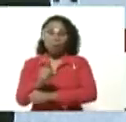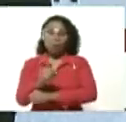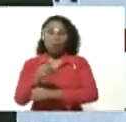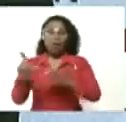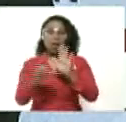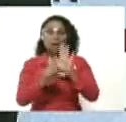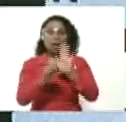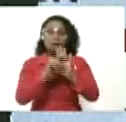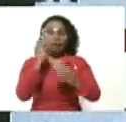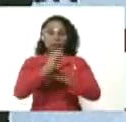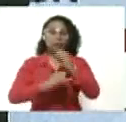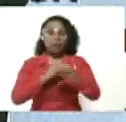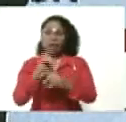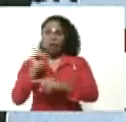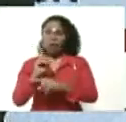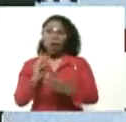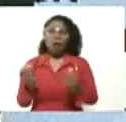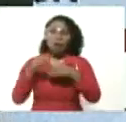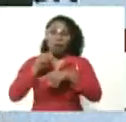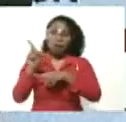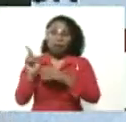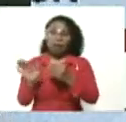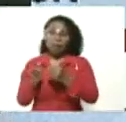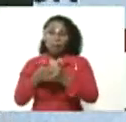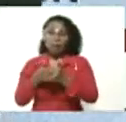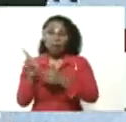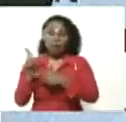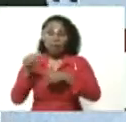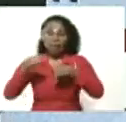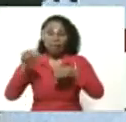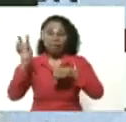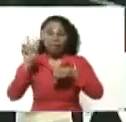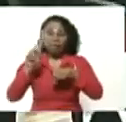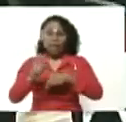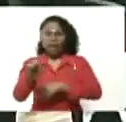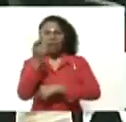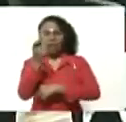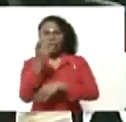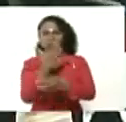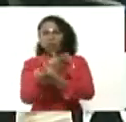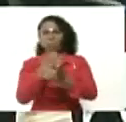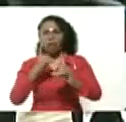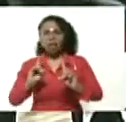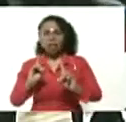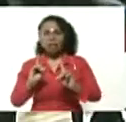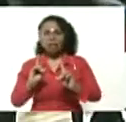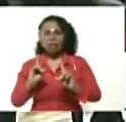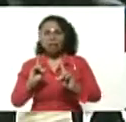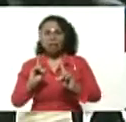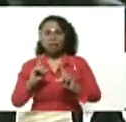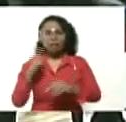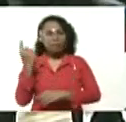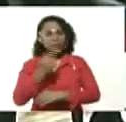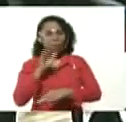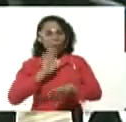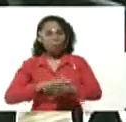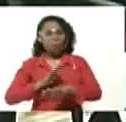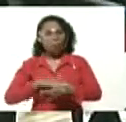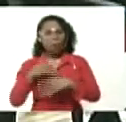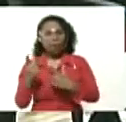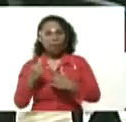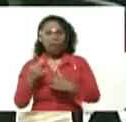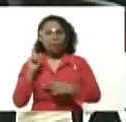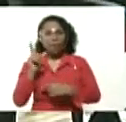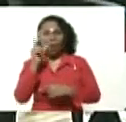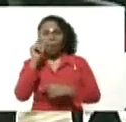y para que no sean cómplices de ese cerco a Venezuela y a ninguna democracia, solo porque, y repito las palabras de